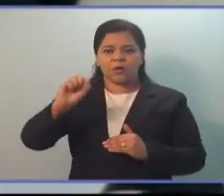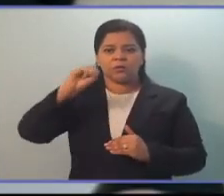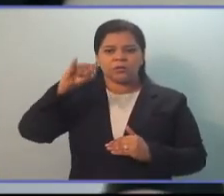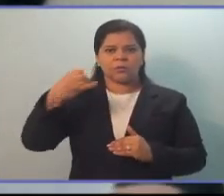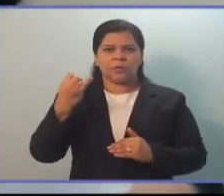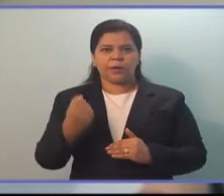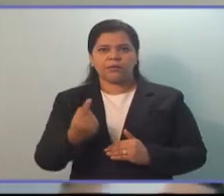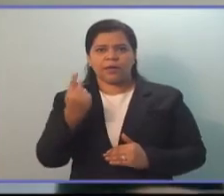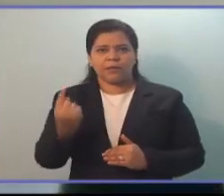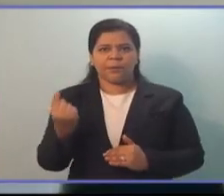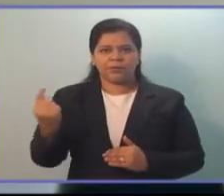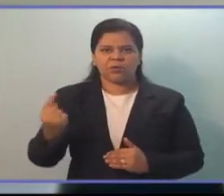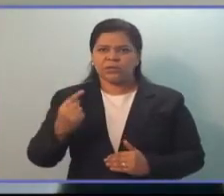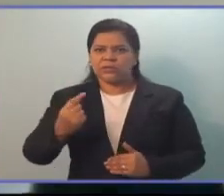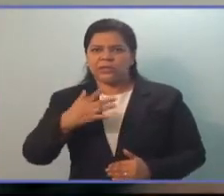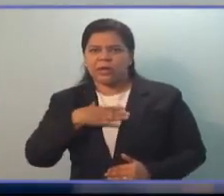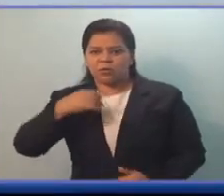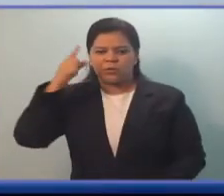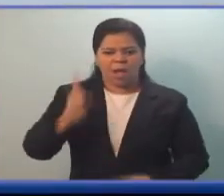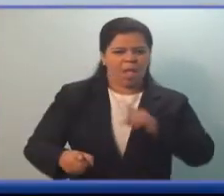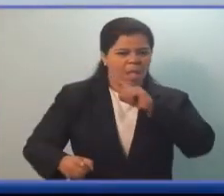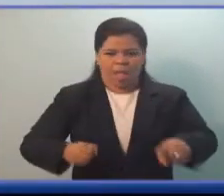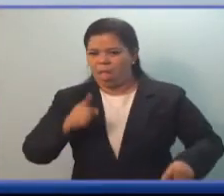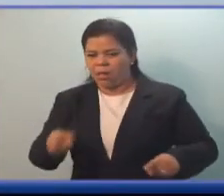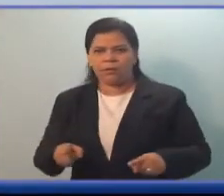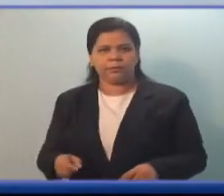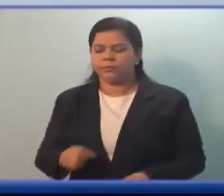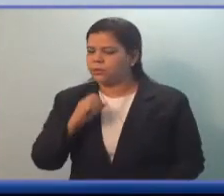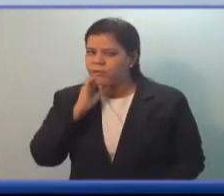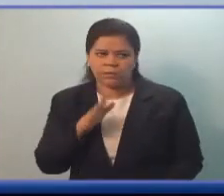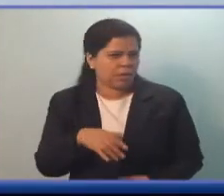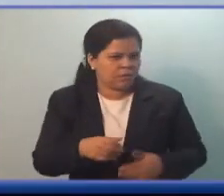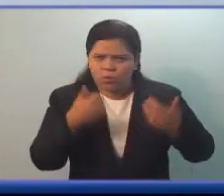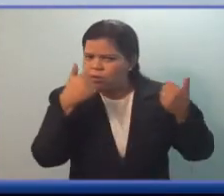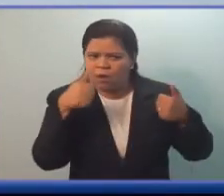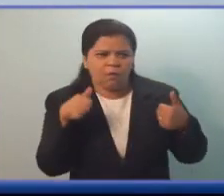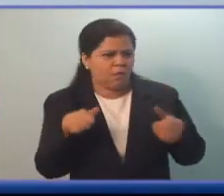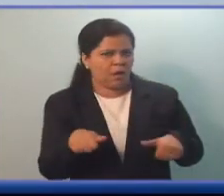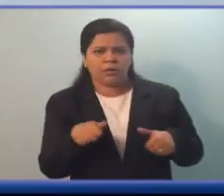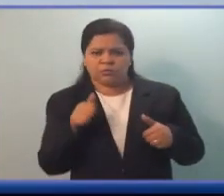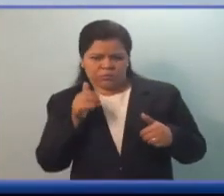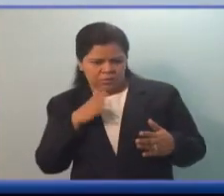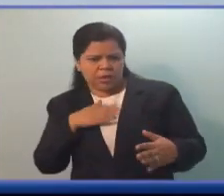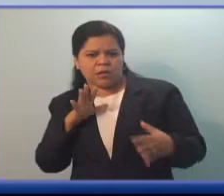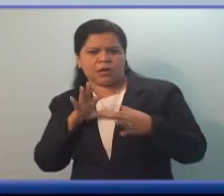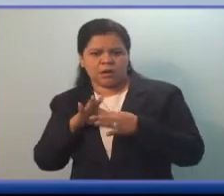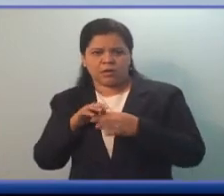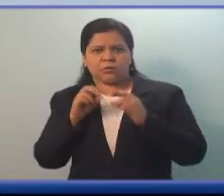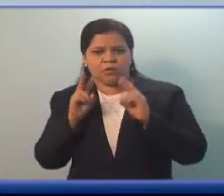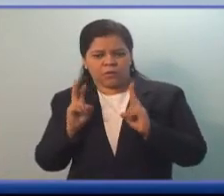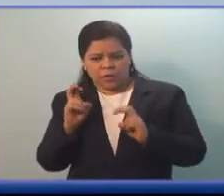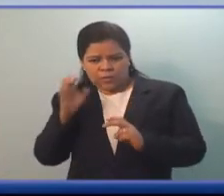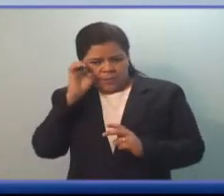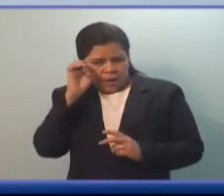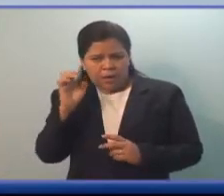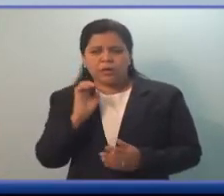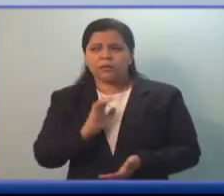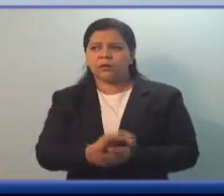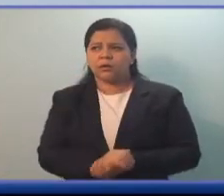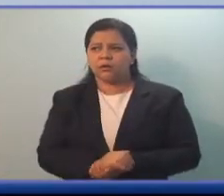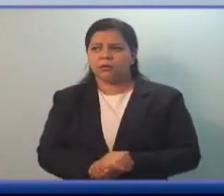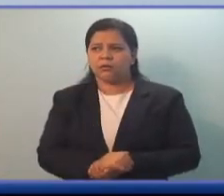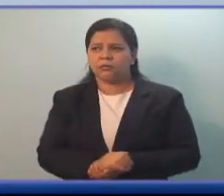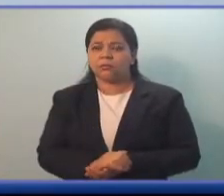de Justicia. No, totalmente en desacuerdo, y eso tiene que ver con la pregunta también de la parte ética. O